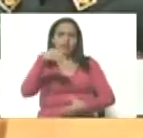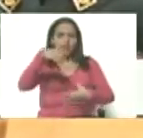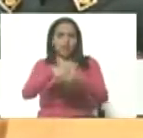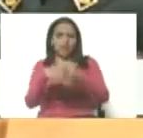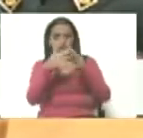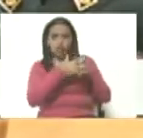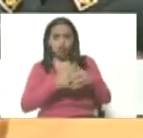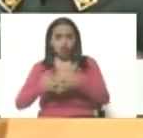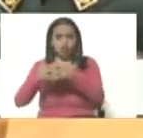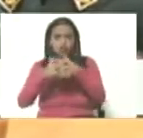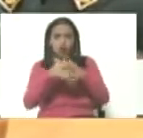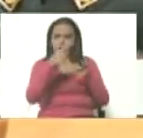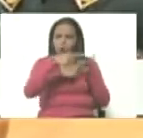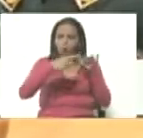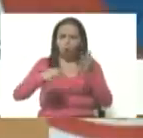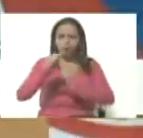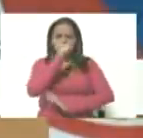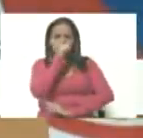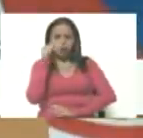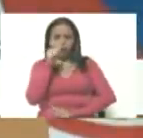y de metanfetamina.